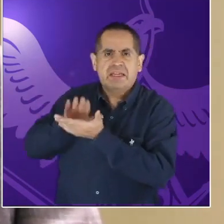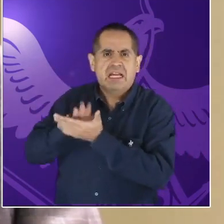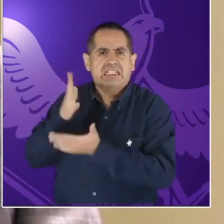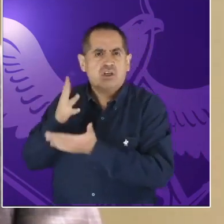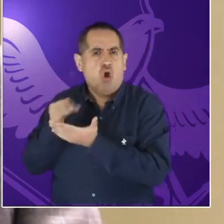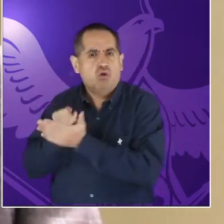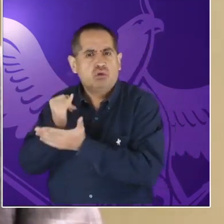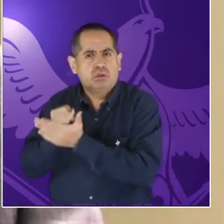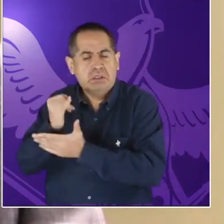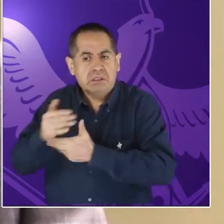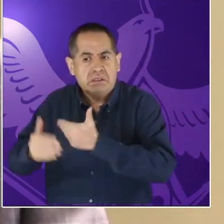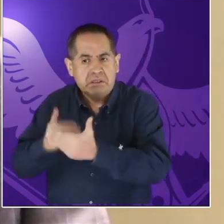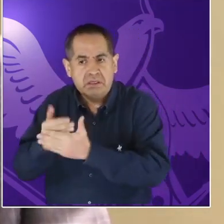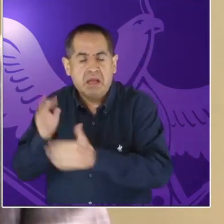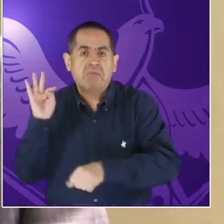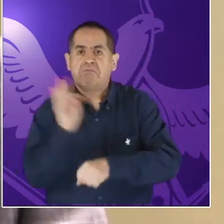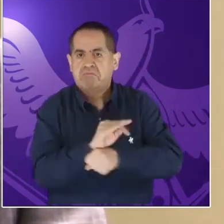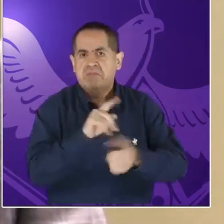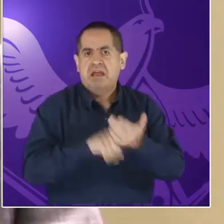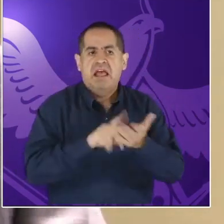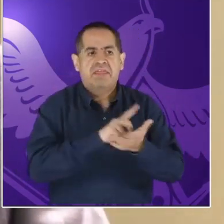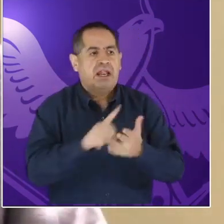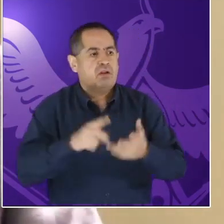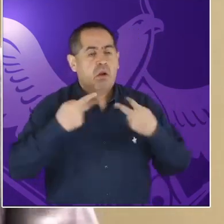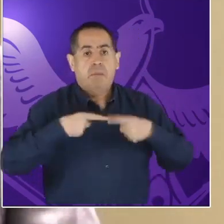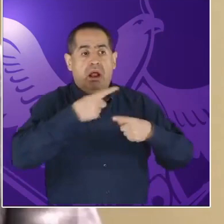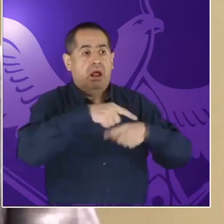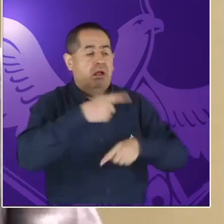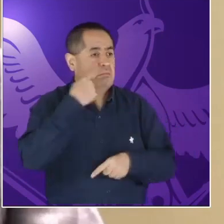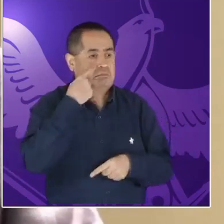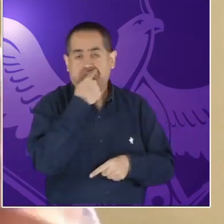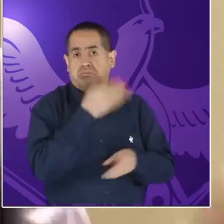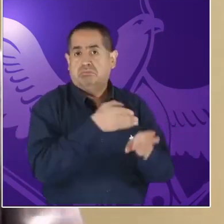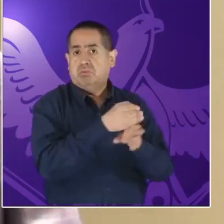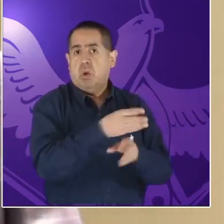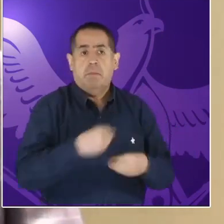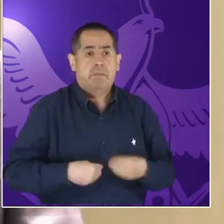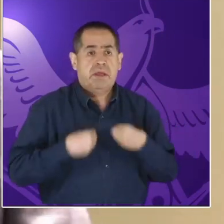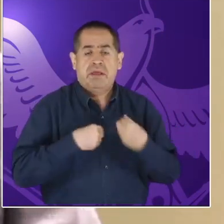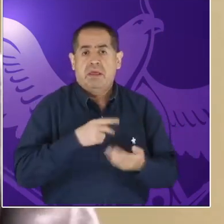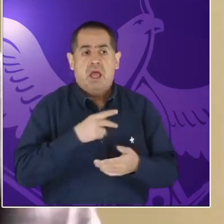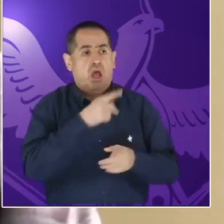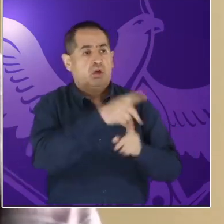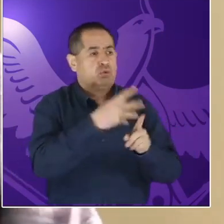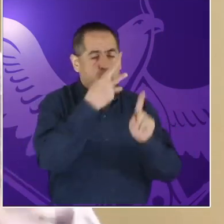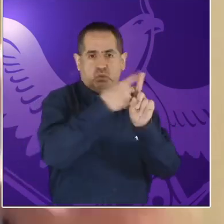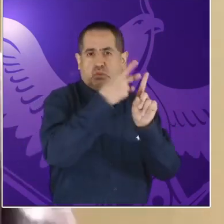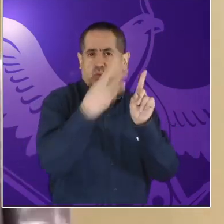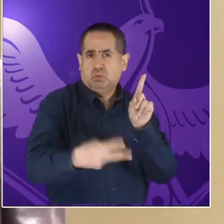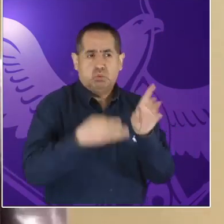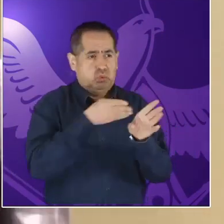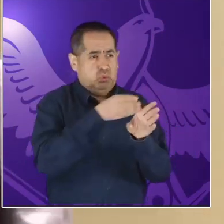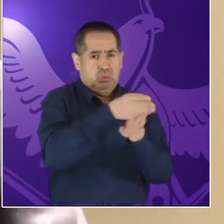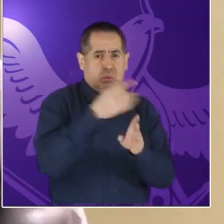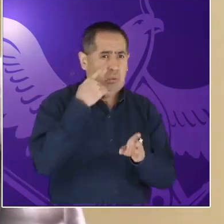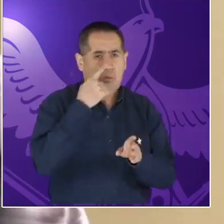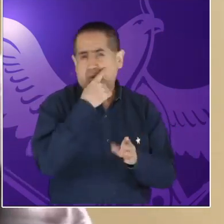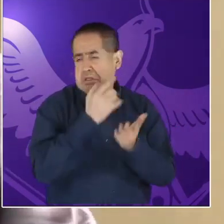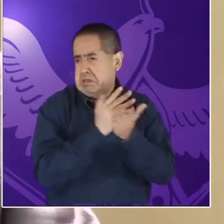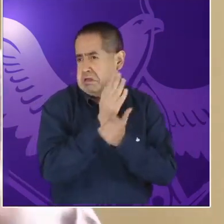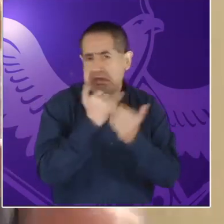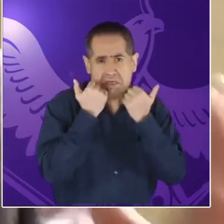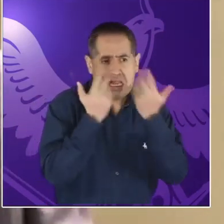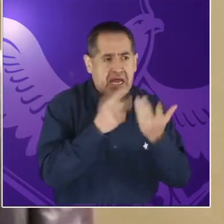jurisprudencia desde los derechos humanos de las personas hacia el libre desarrollo de la personalidad, la identidad